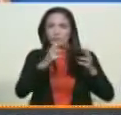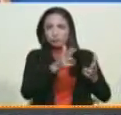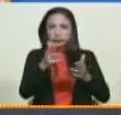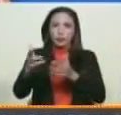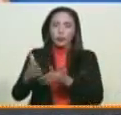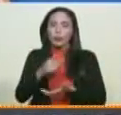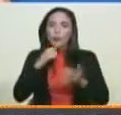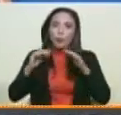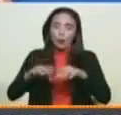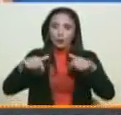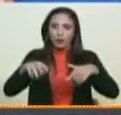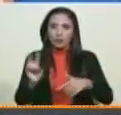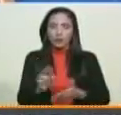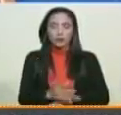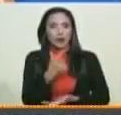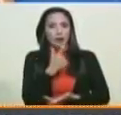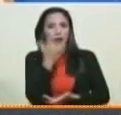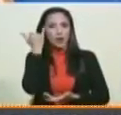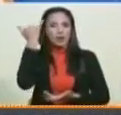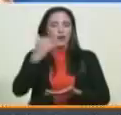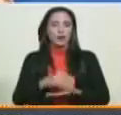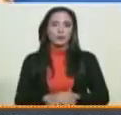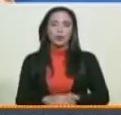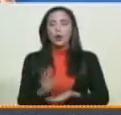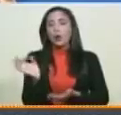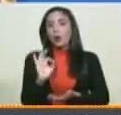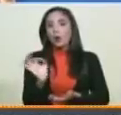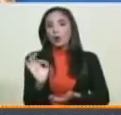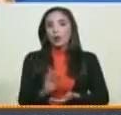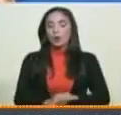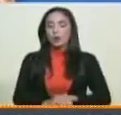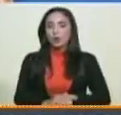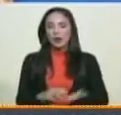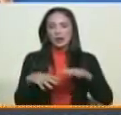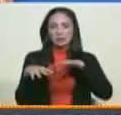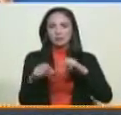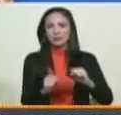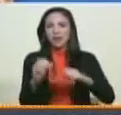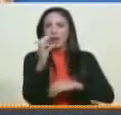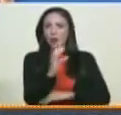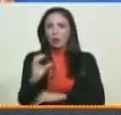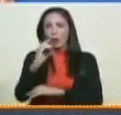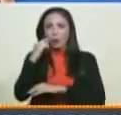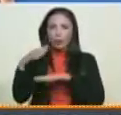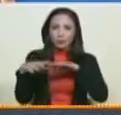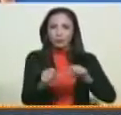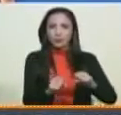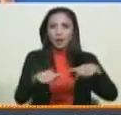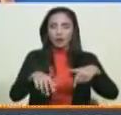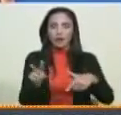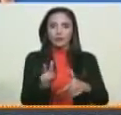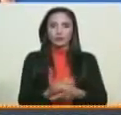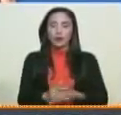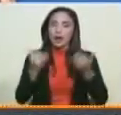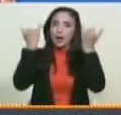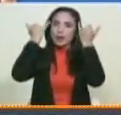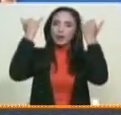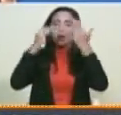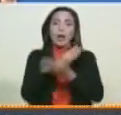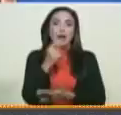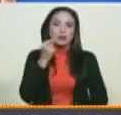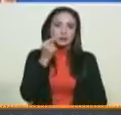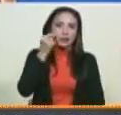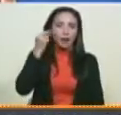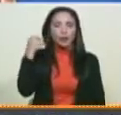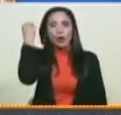A nadie se le ocurrió decir que se justificase una intervención de Colombia, solamente a sus élites que sueñan con ser